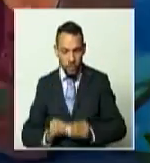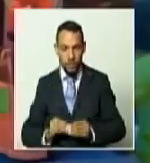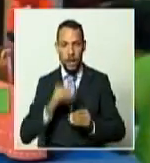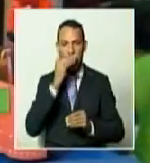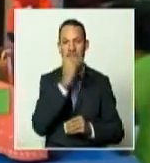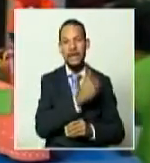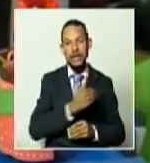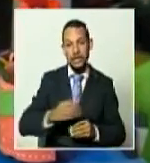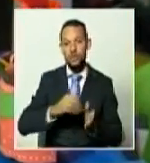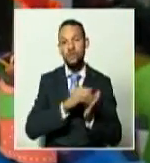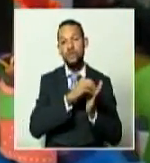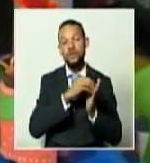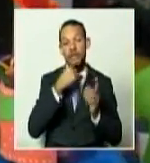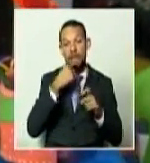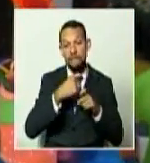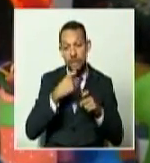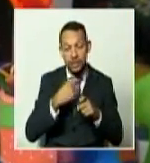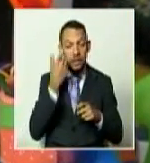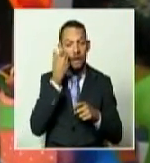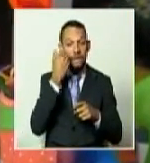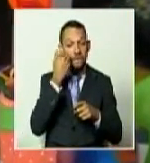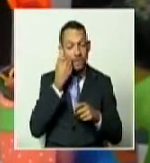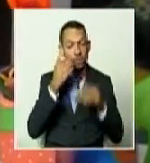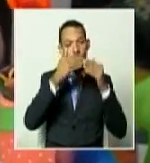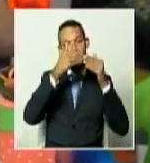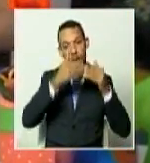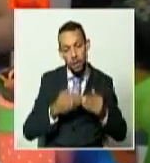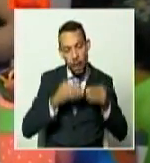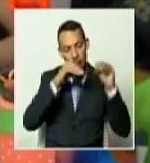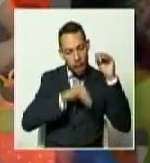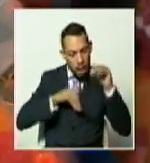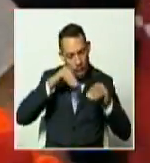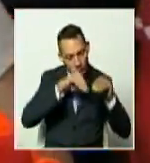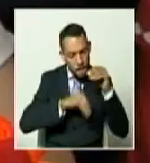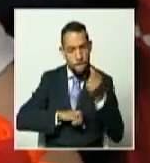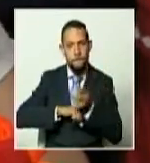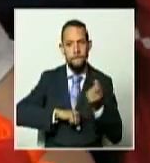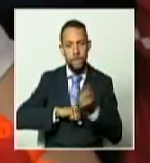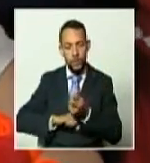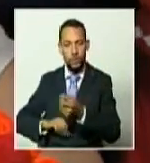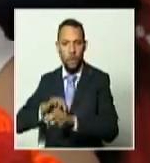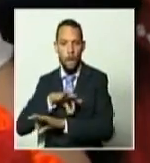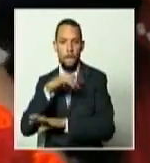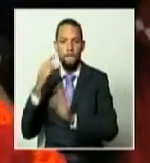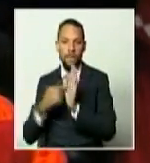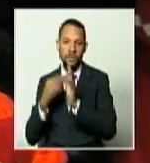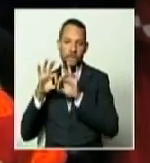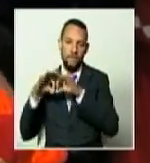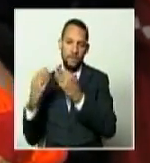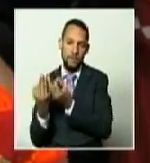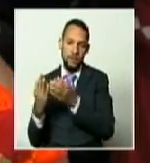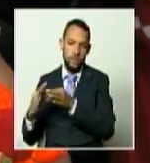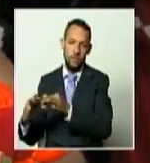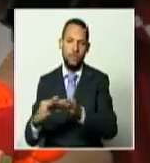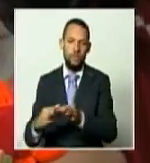alto costo, generando programas y proyectos que garanticen brindarles un apoyo integral.